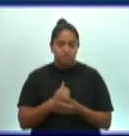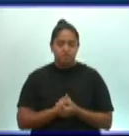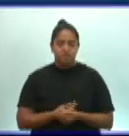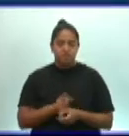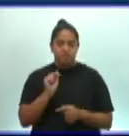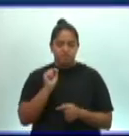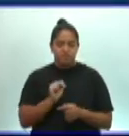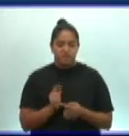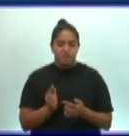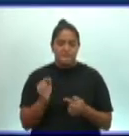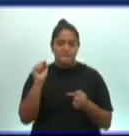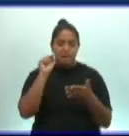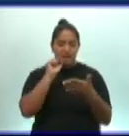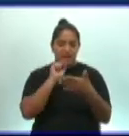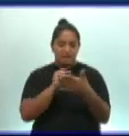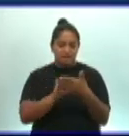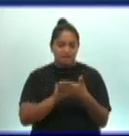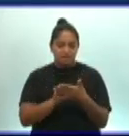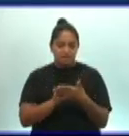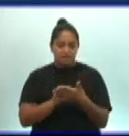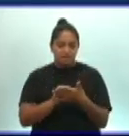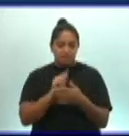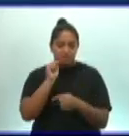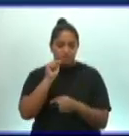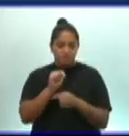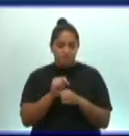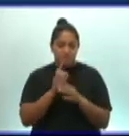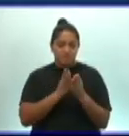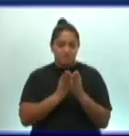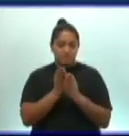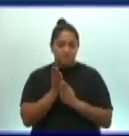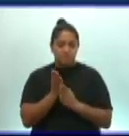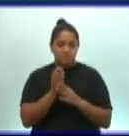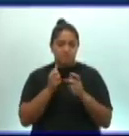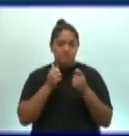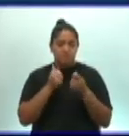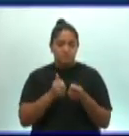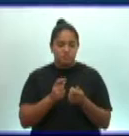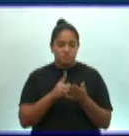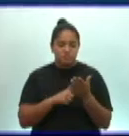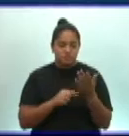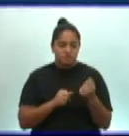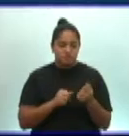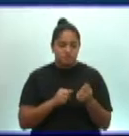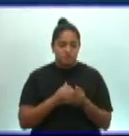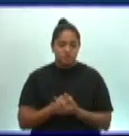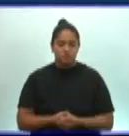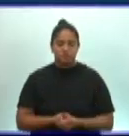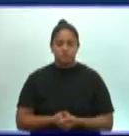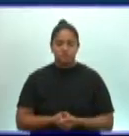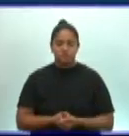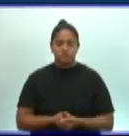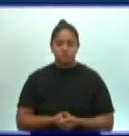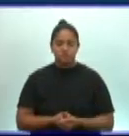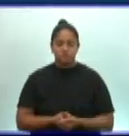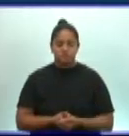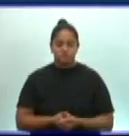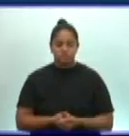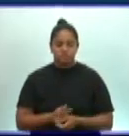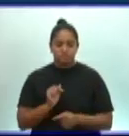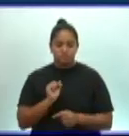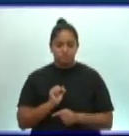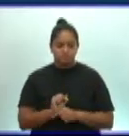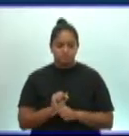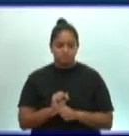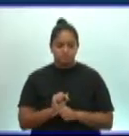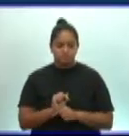el centro de la trayectoria circular, esta fuerza magnética es la fuerza centrípeta. Por tanto, para determinar el radio de